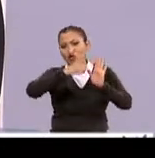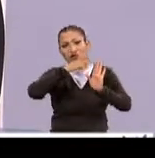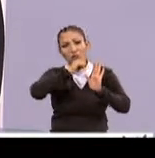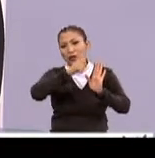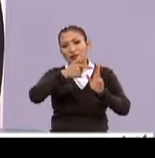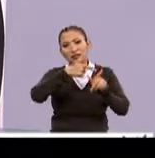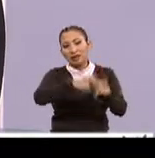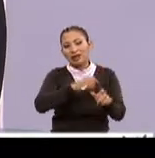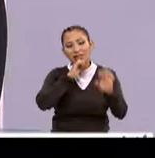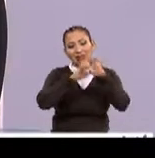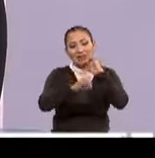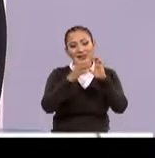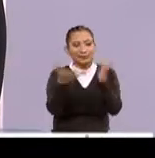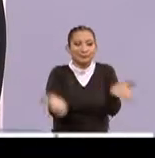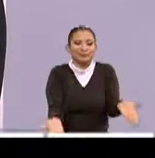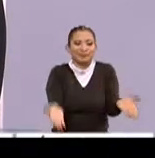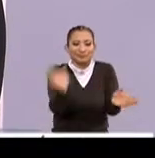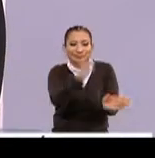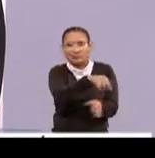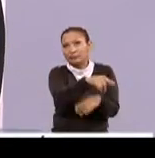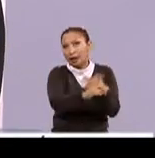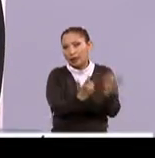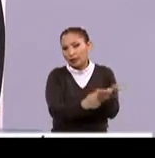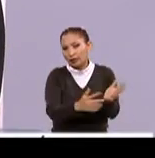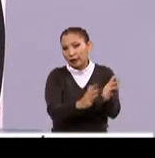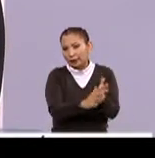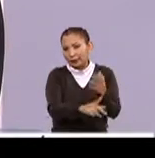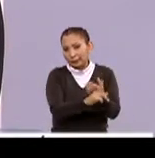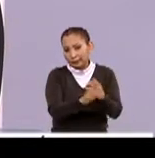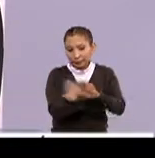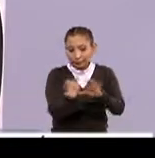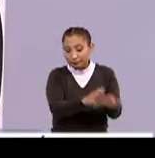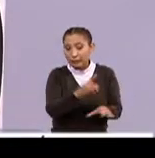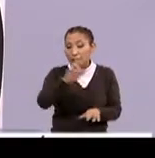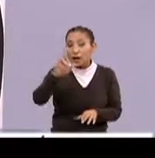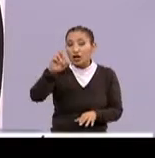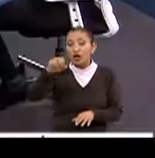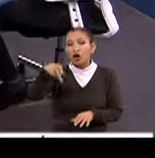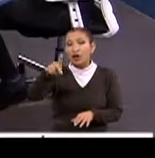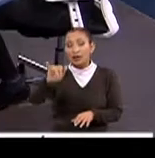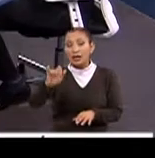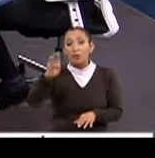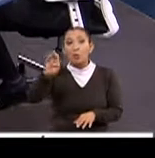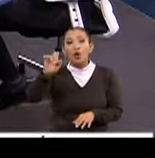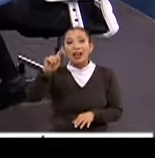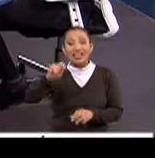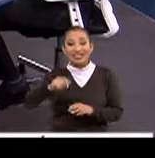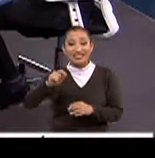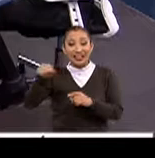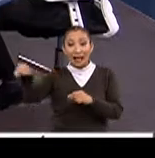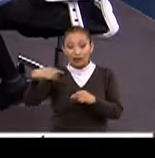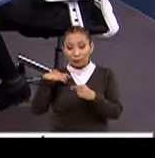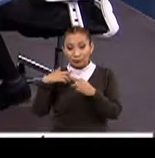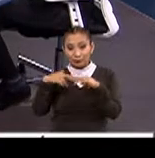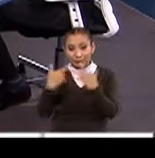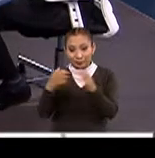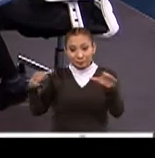pudimos continuar con él. Pero para entonces yo ya había conocido a Rocky, Jones y Bullet, que no solo